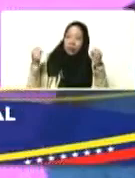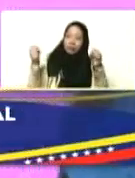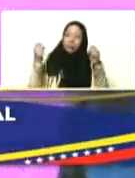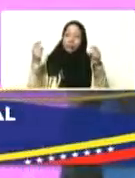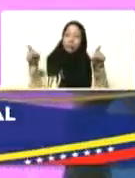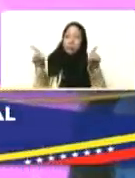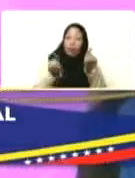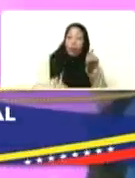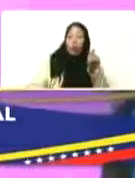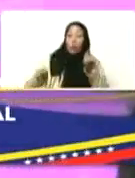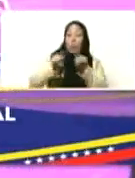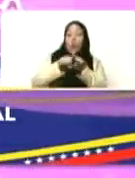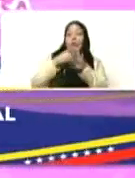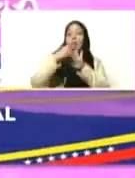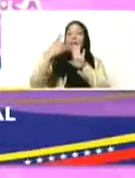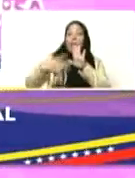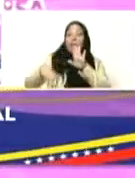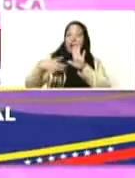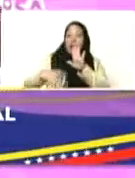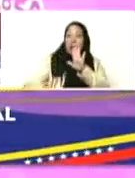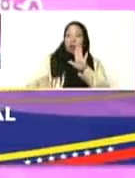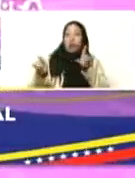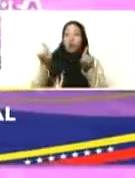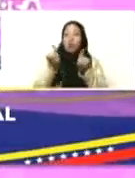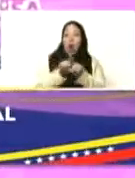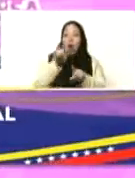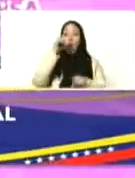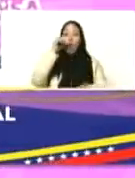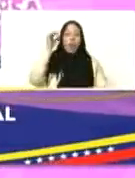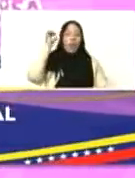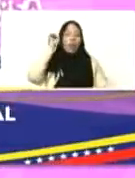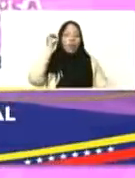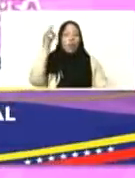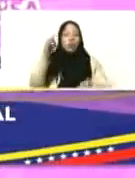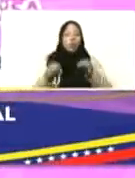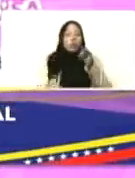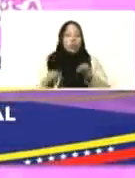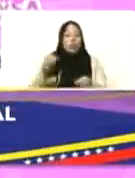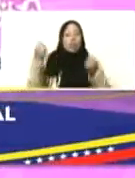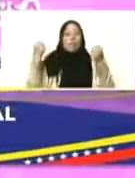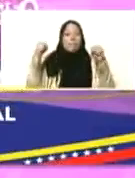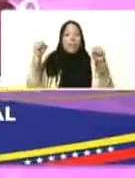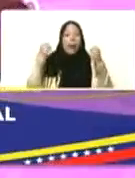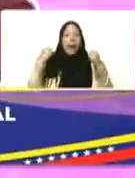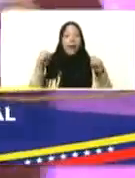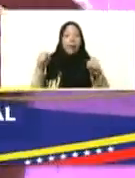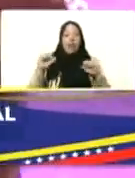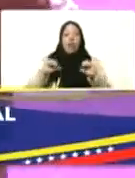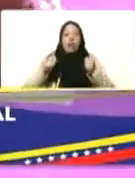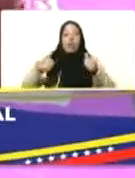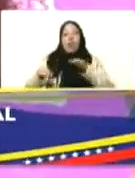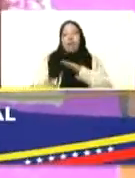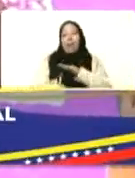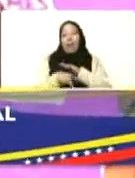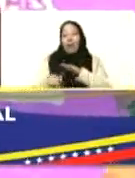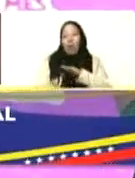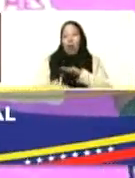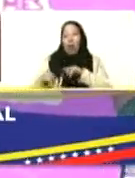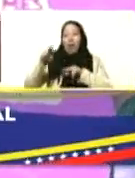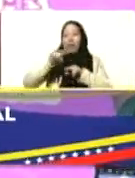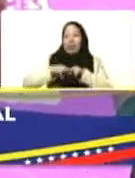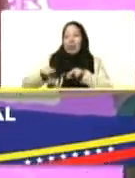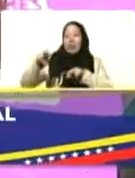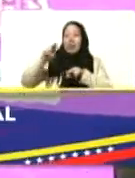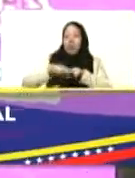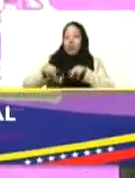igualdad, de la justicia, del amor y la solidaridad entre los niños, entre las niñas. Erradicar el